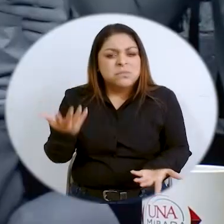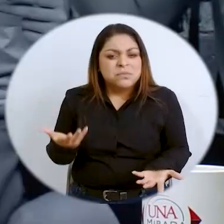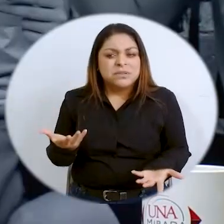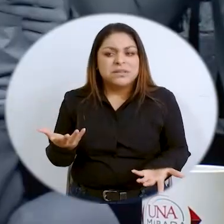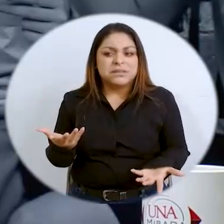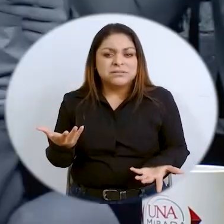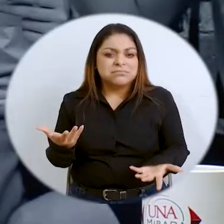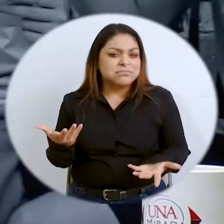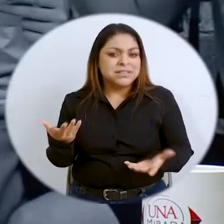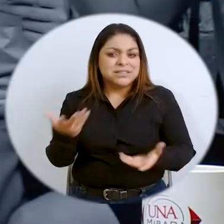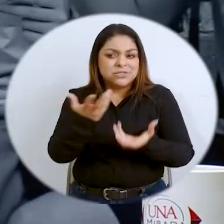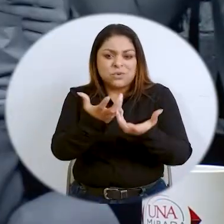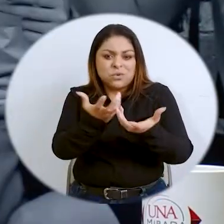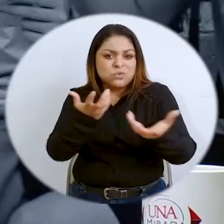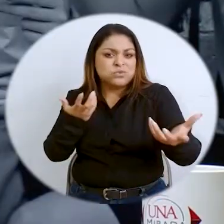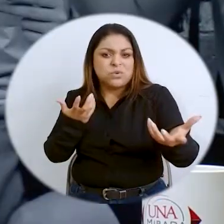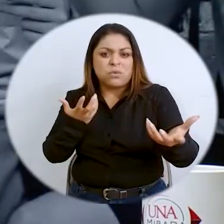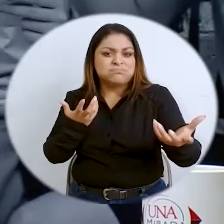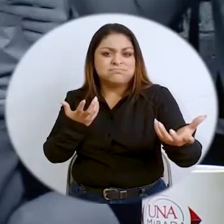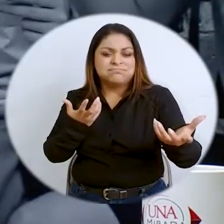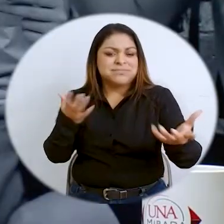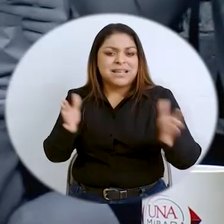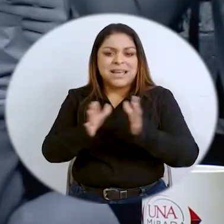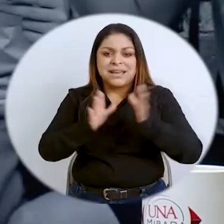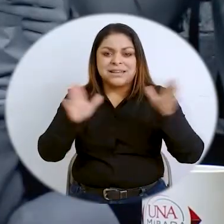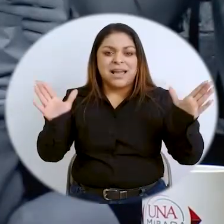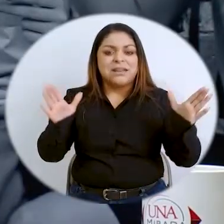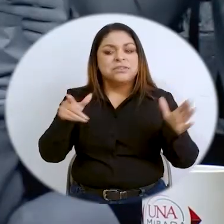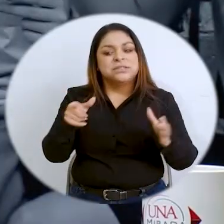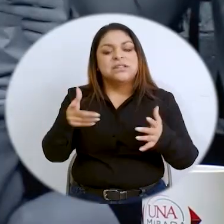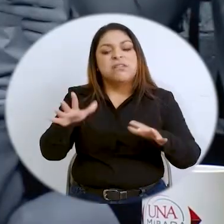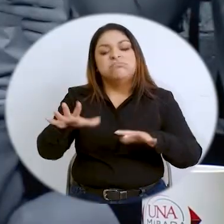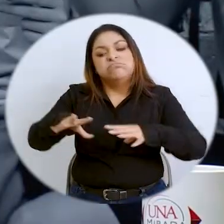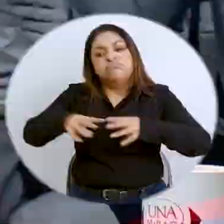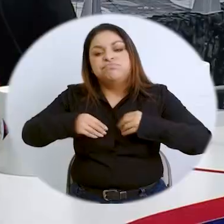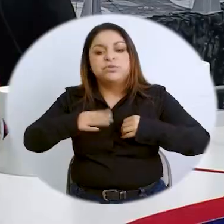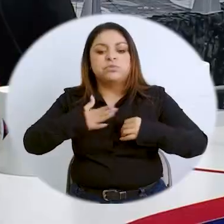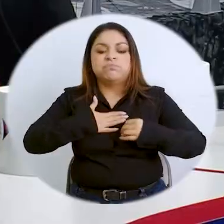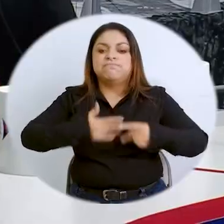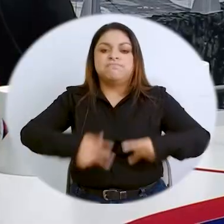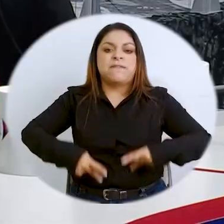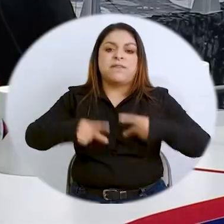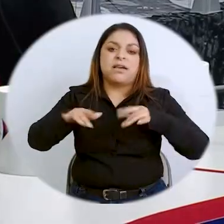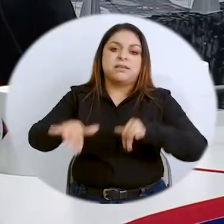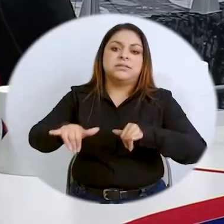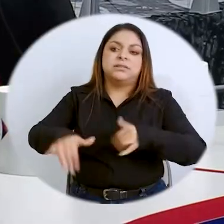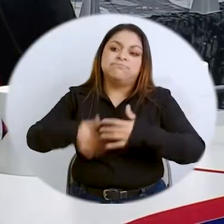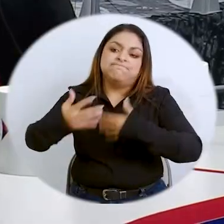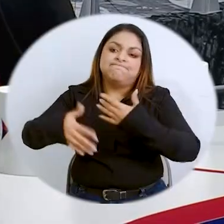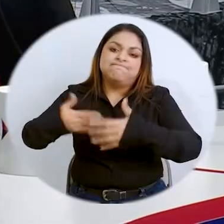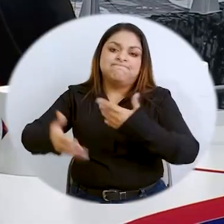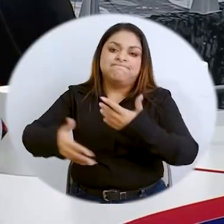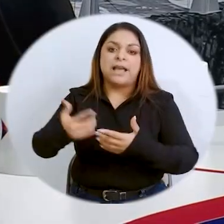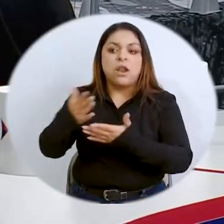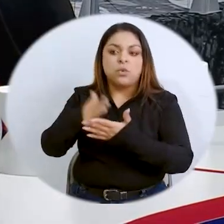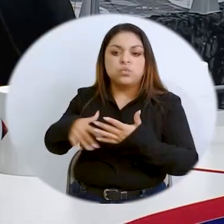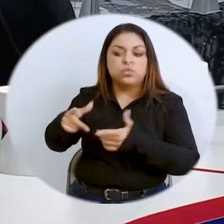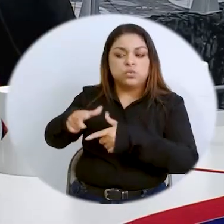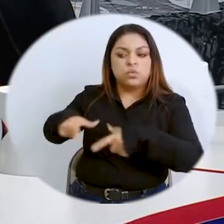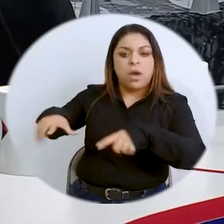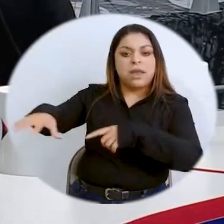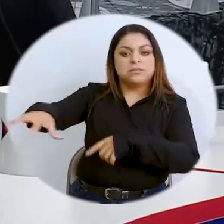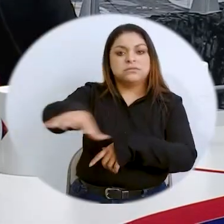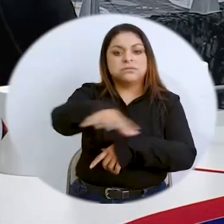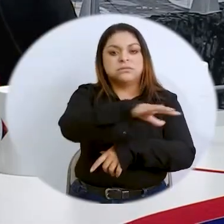una exclusión social en general. Entonces se vuelve casi una forma de vida o de supervivencia en sectores